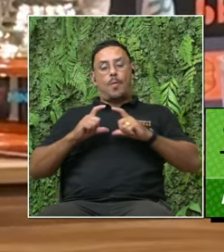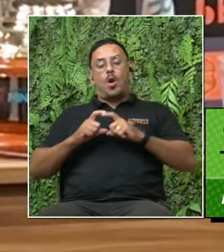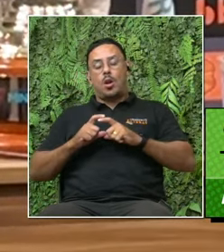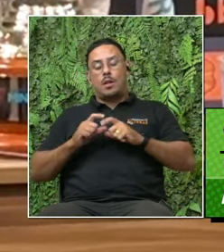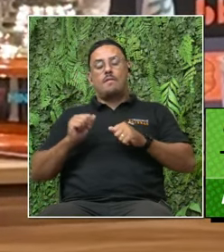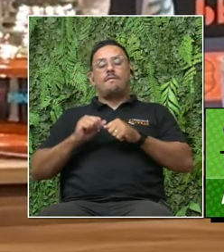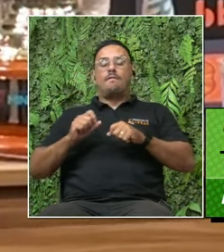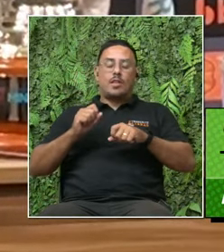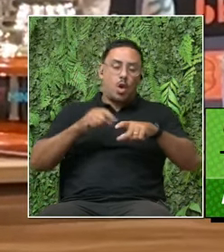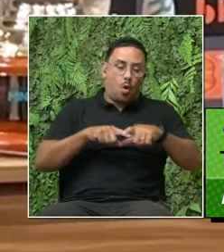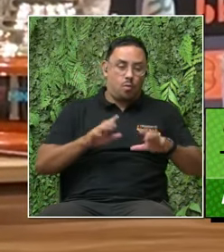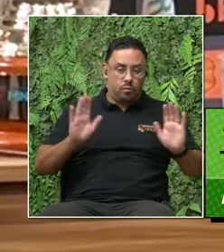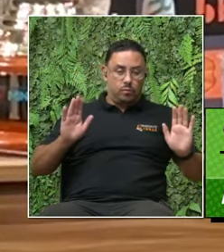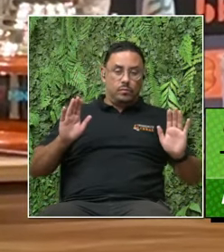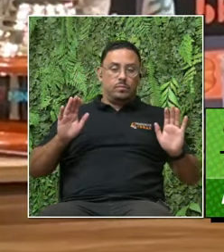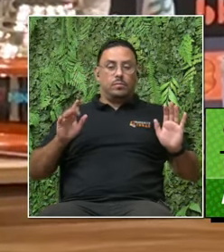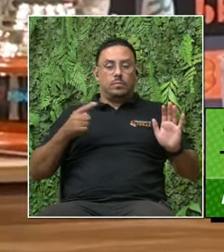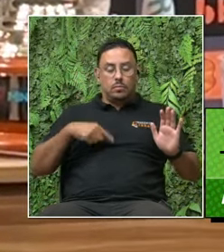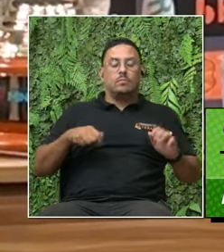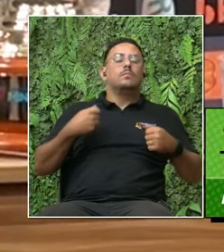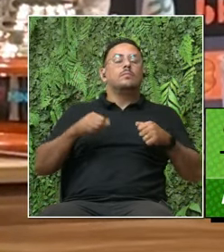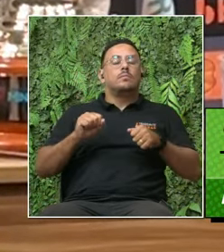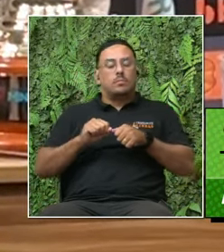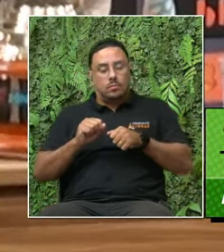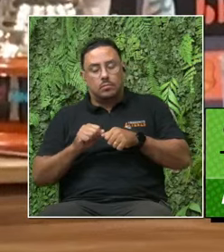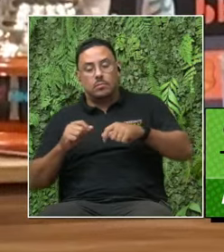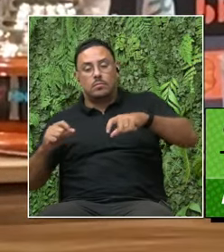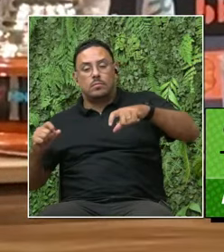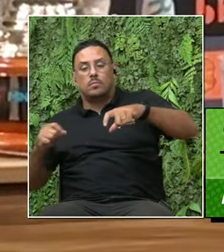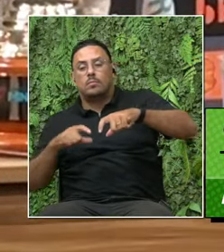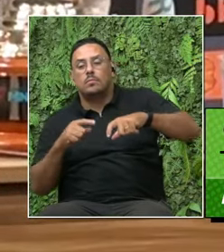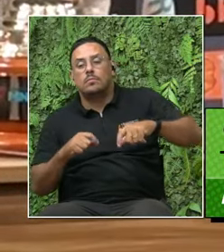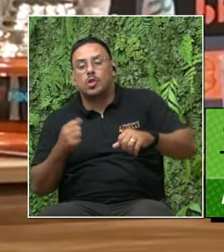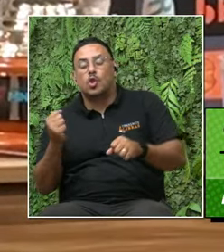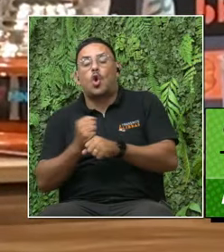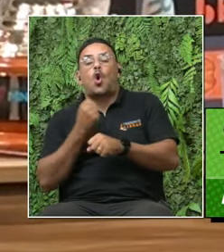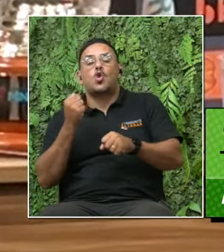ha no NE